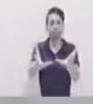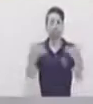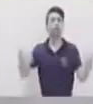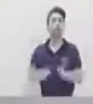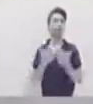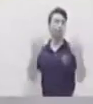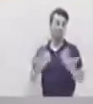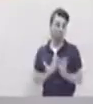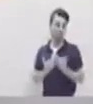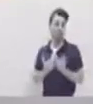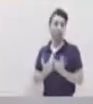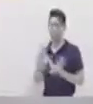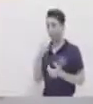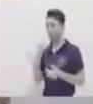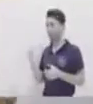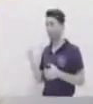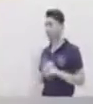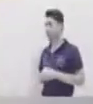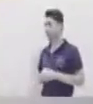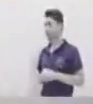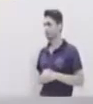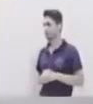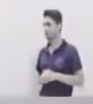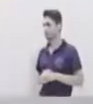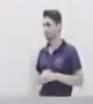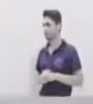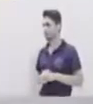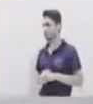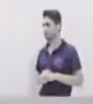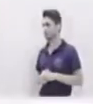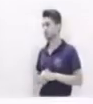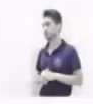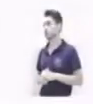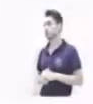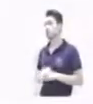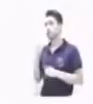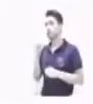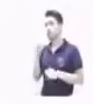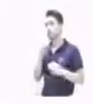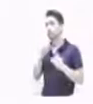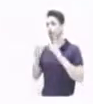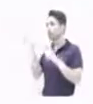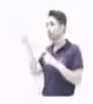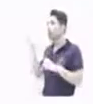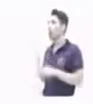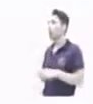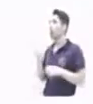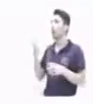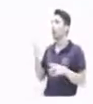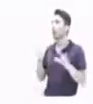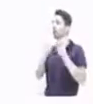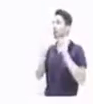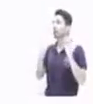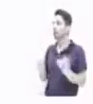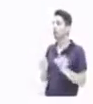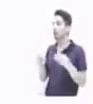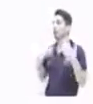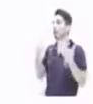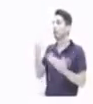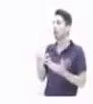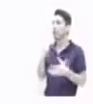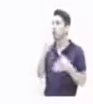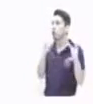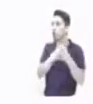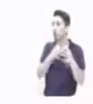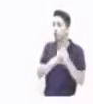Entonces, para entenderlo mejor, veamos el siguiente ejemplo, Claudita. ¿De cuántas maneras es posible designar un comité